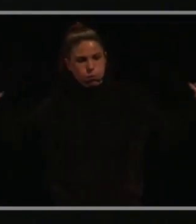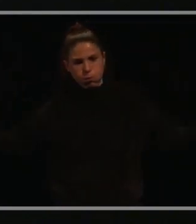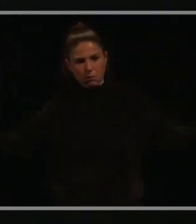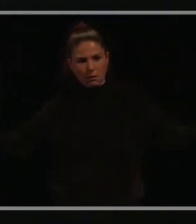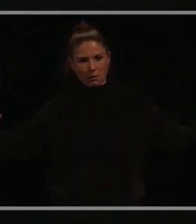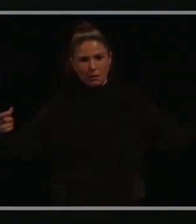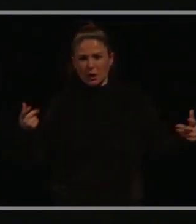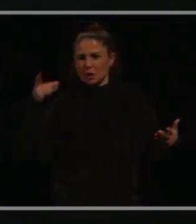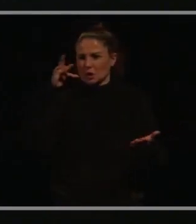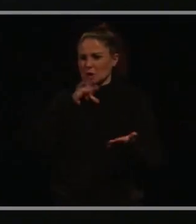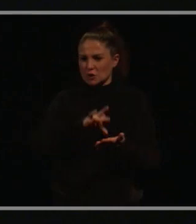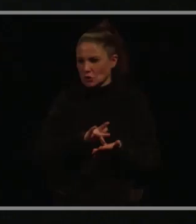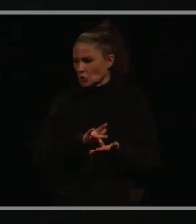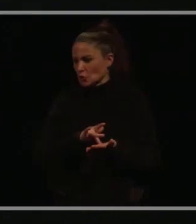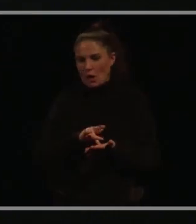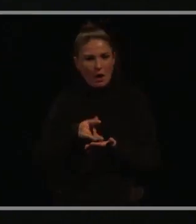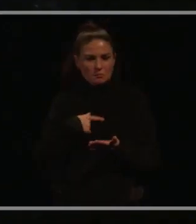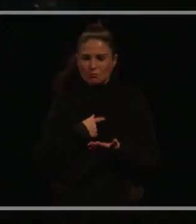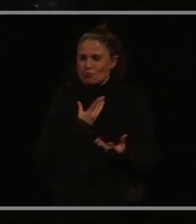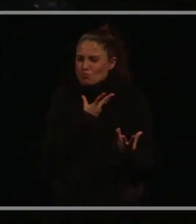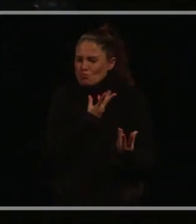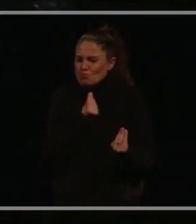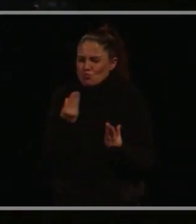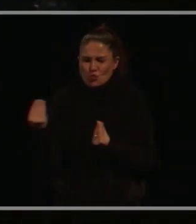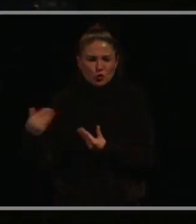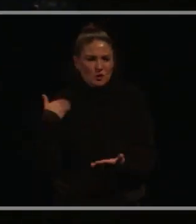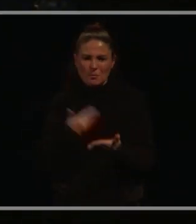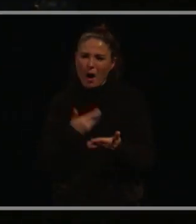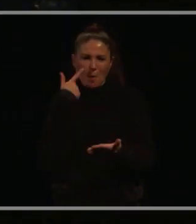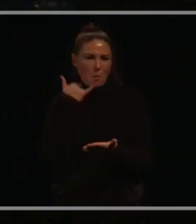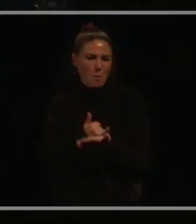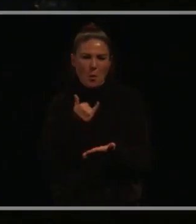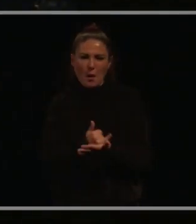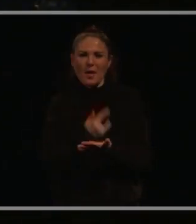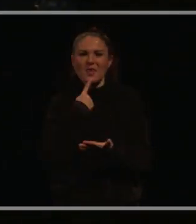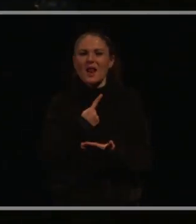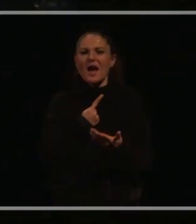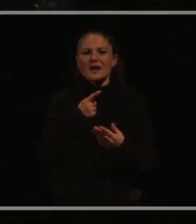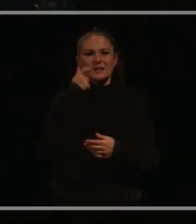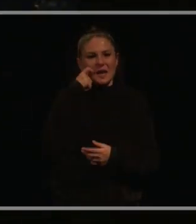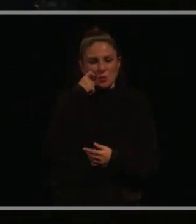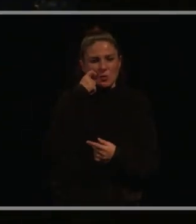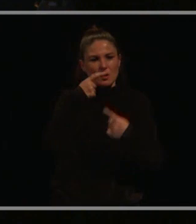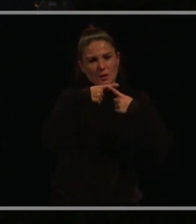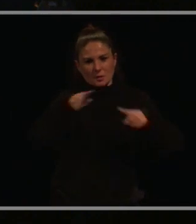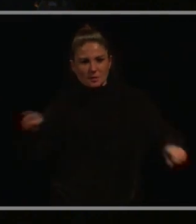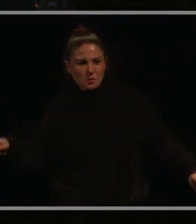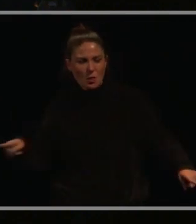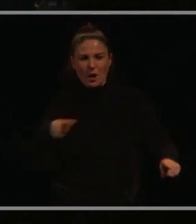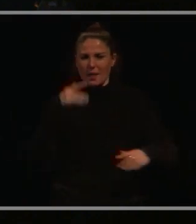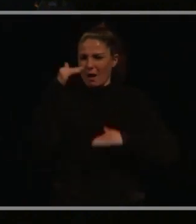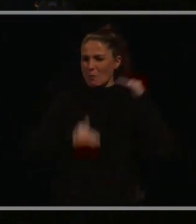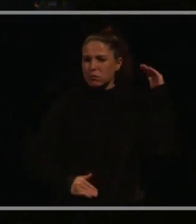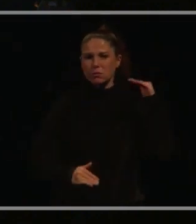Hay toneladas de evidencia que nos muestran cómo la salud, la desigualdad y la pobreza están íntimamente